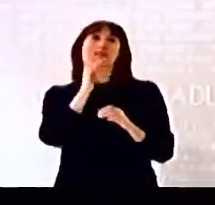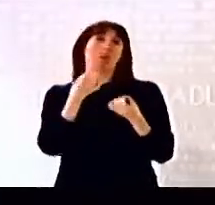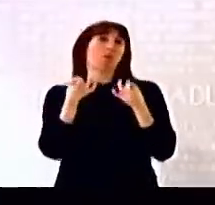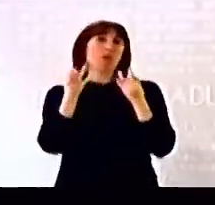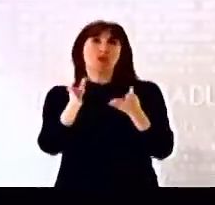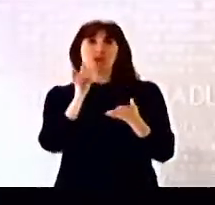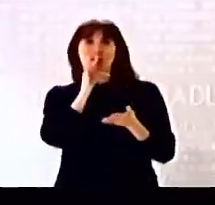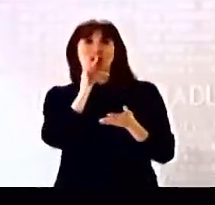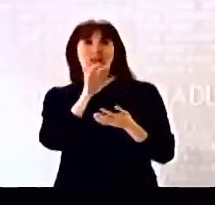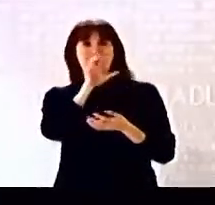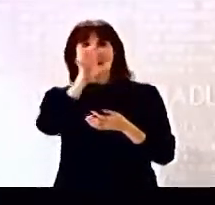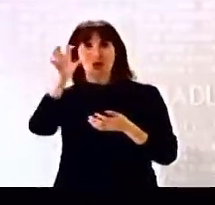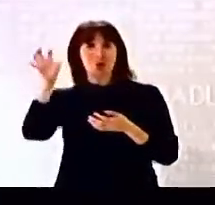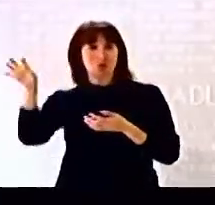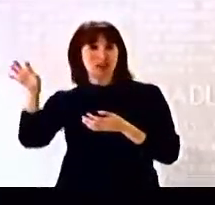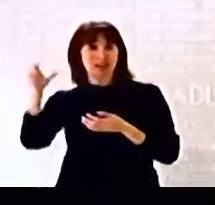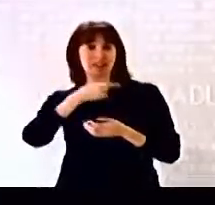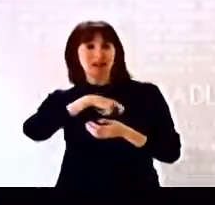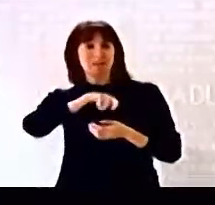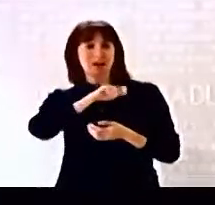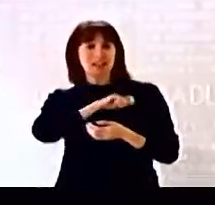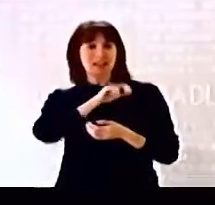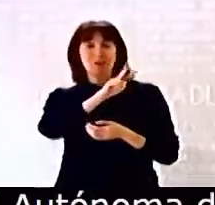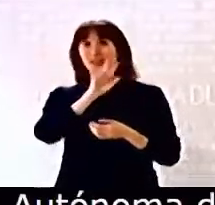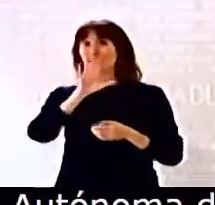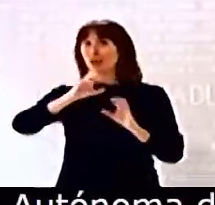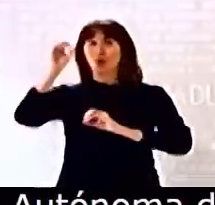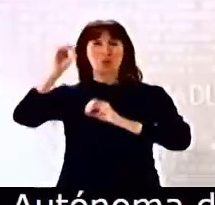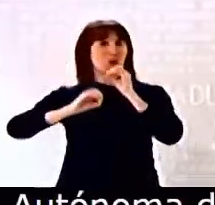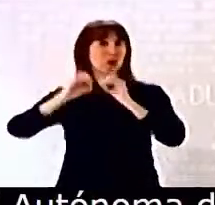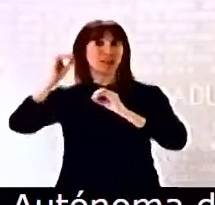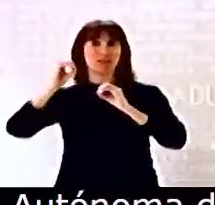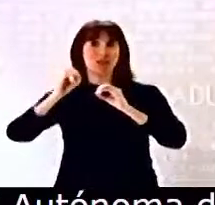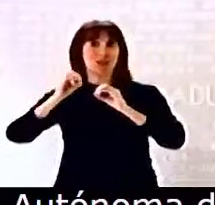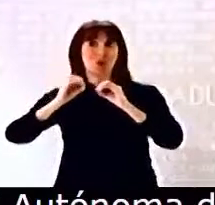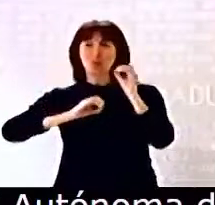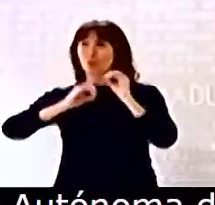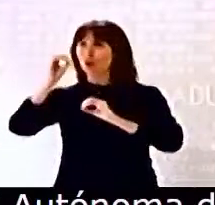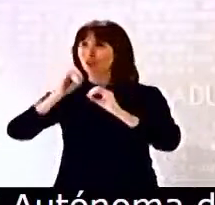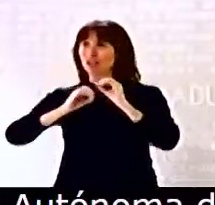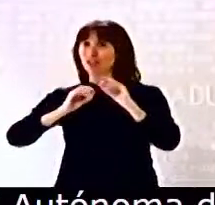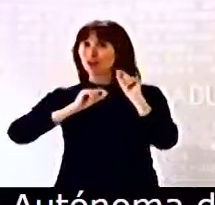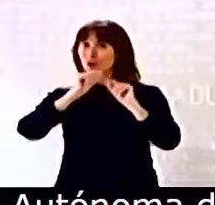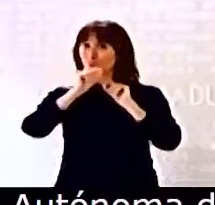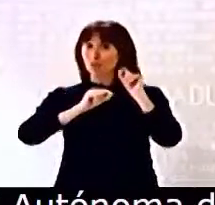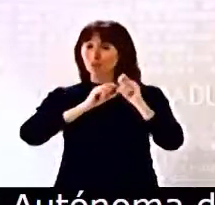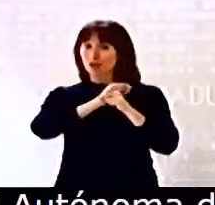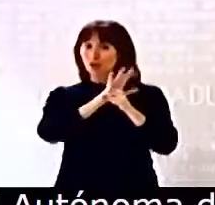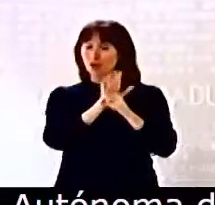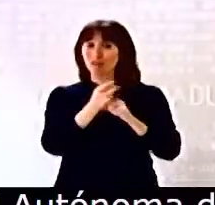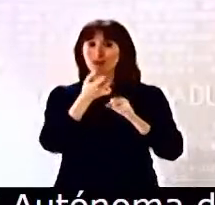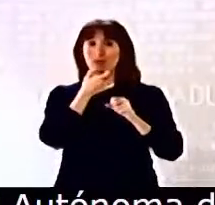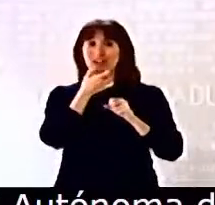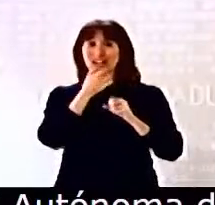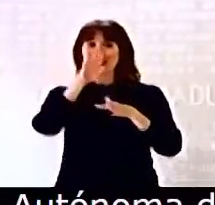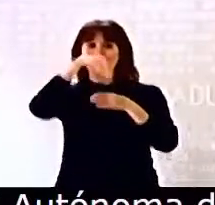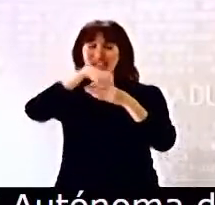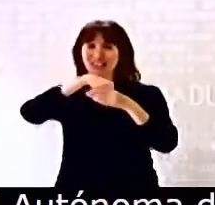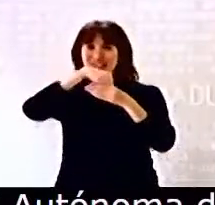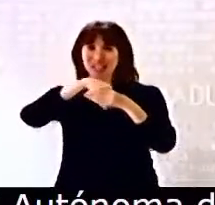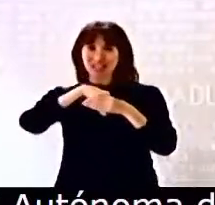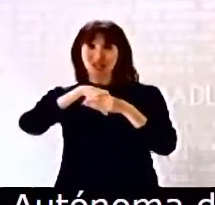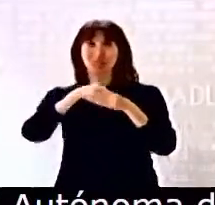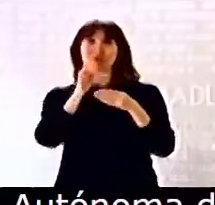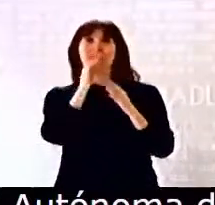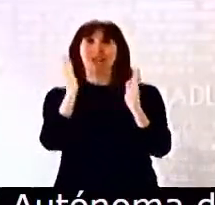Ninguna comunidad autónoma de España tiene más del 25% de la variante británica dentro de su